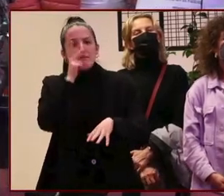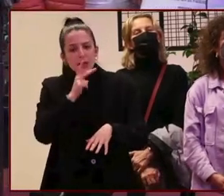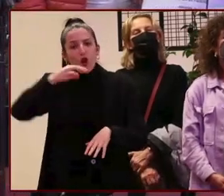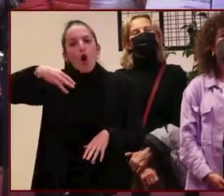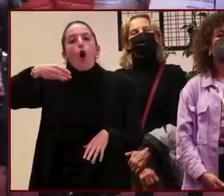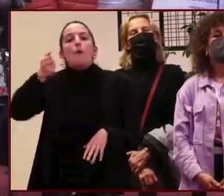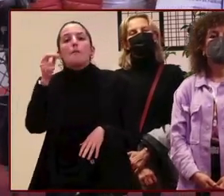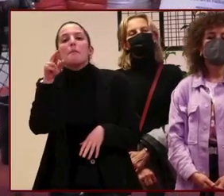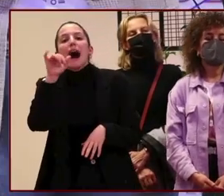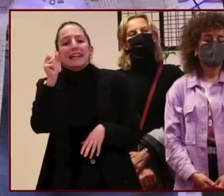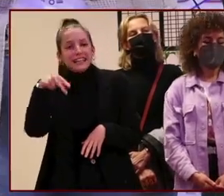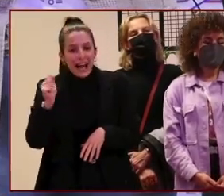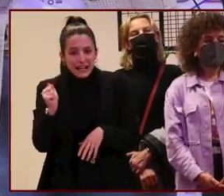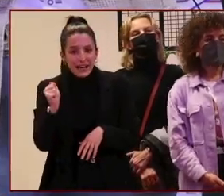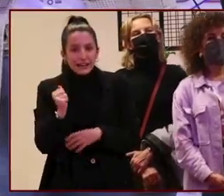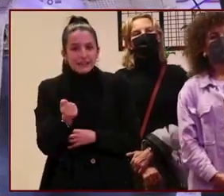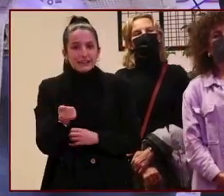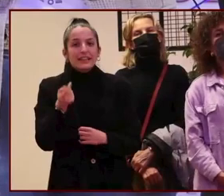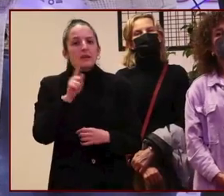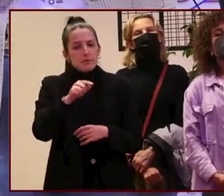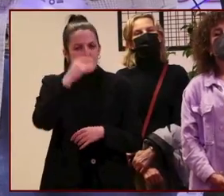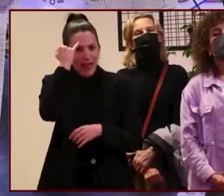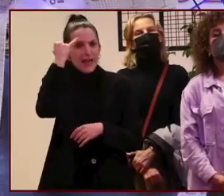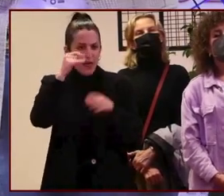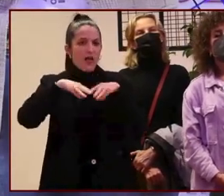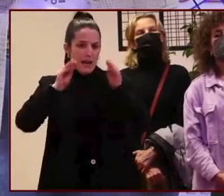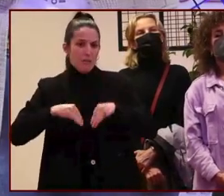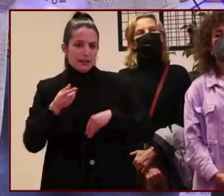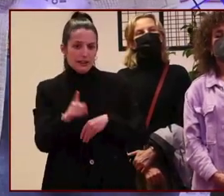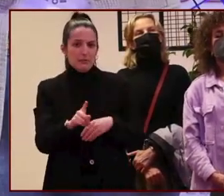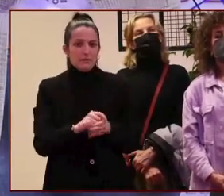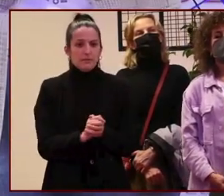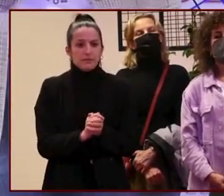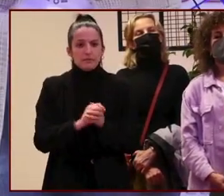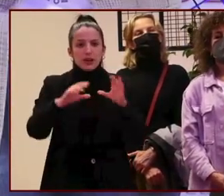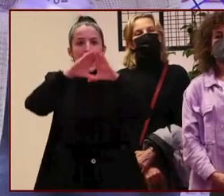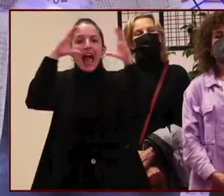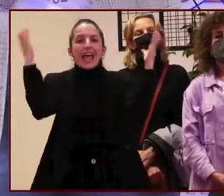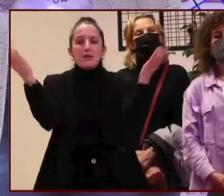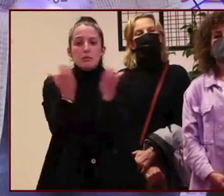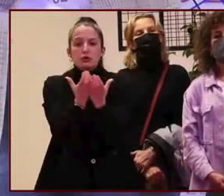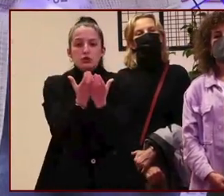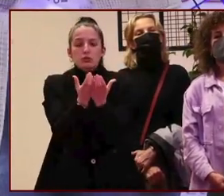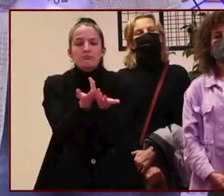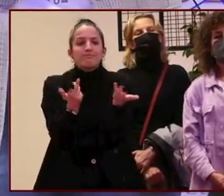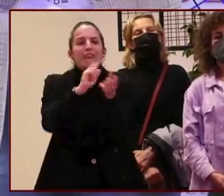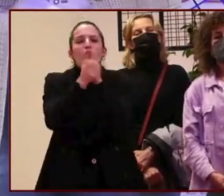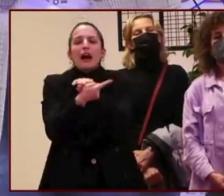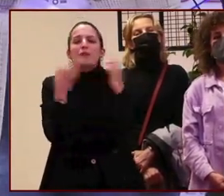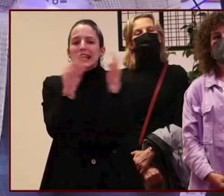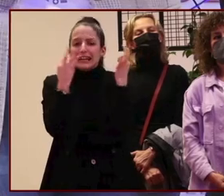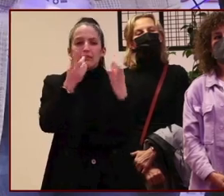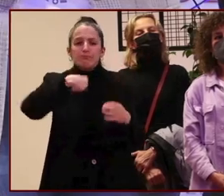y esta hermosa idea o mundo o siguen a cambiar las ideas y